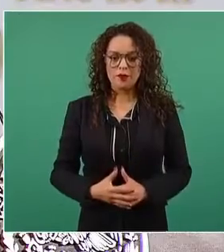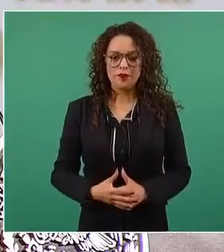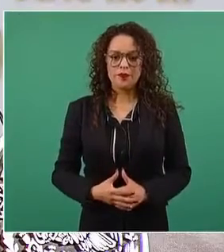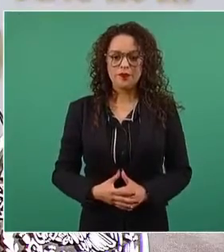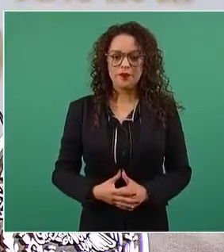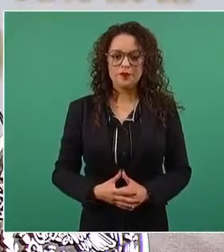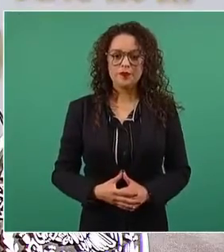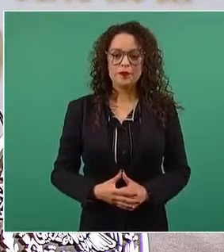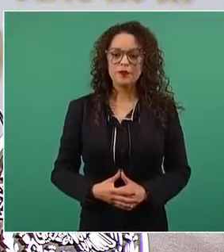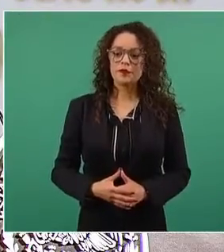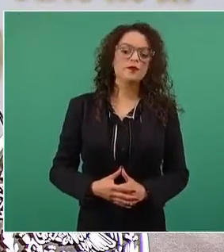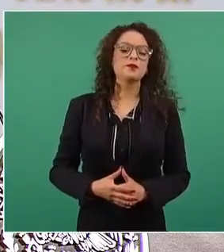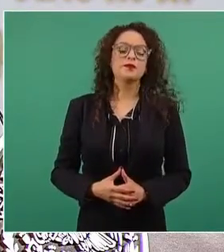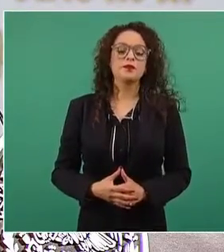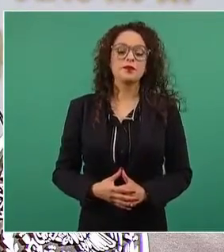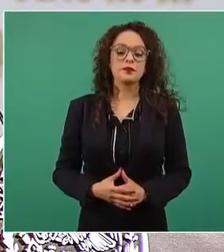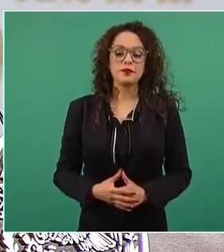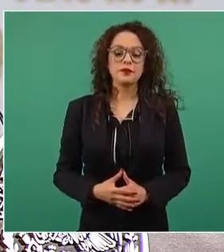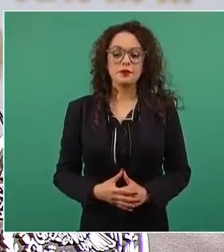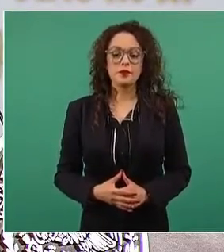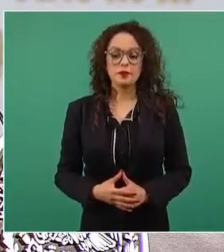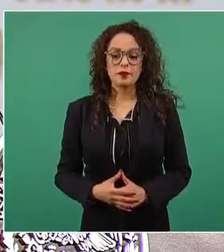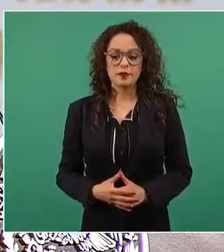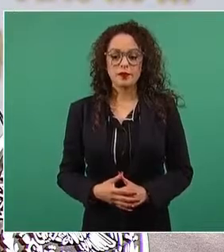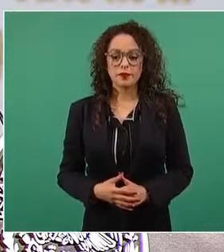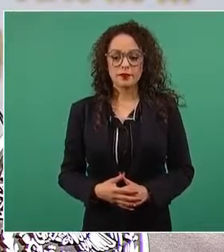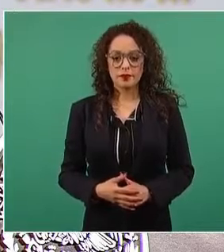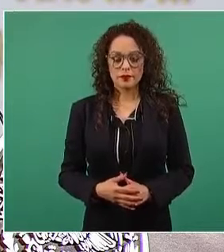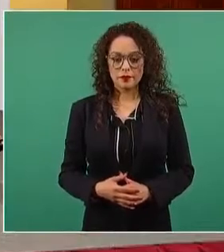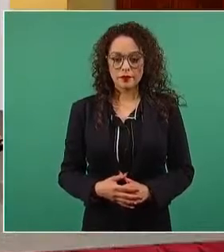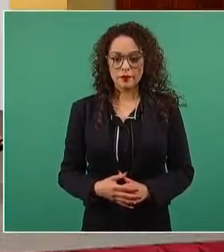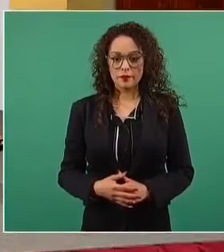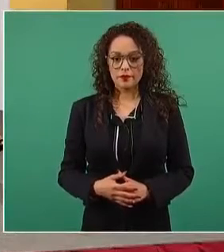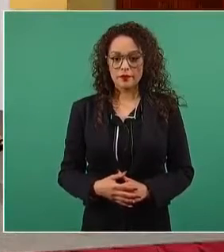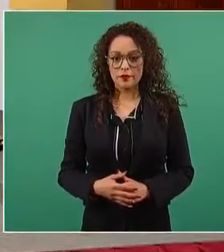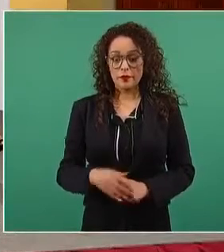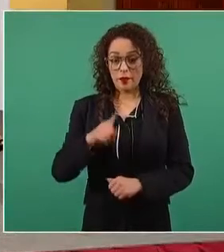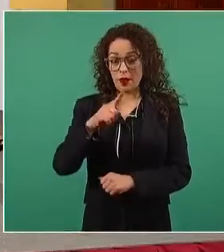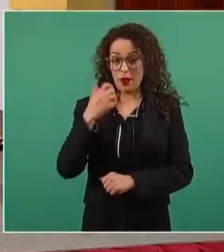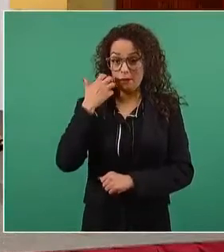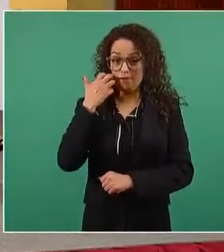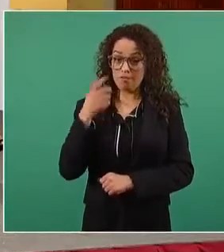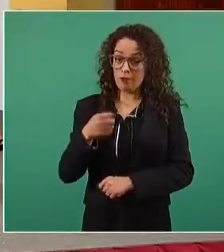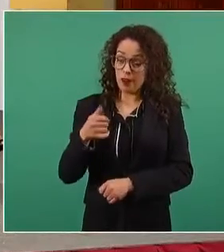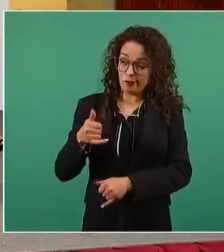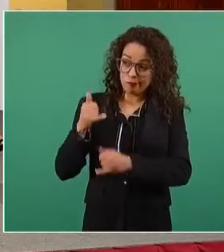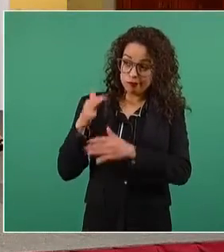y el que se levantó en armas en